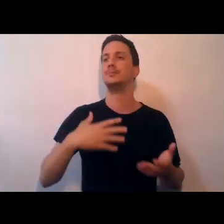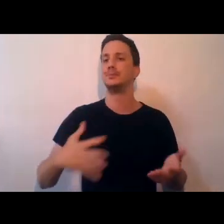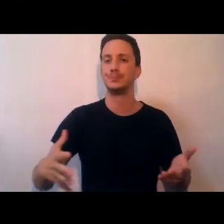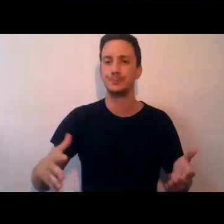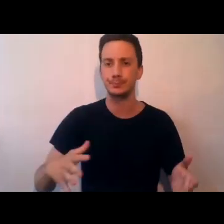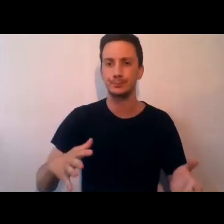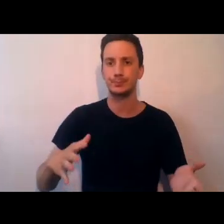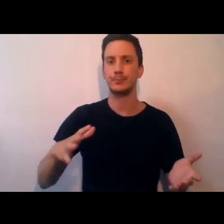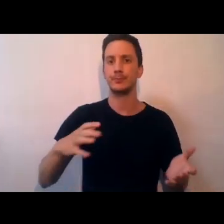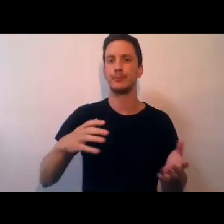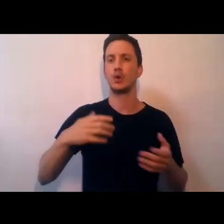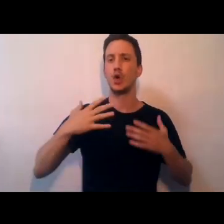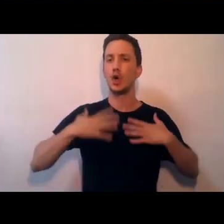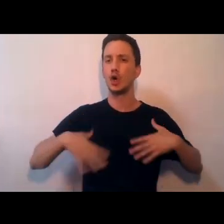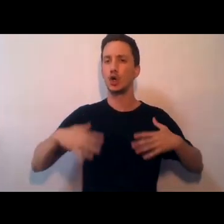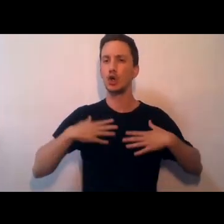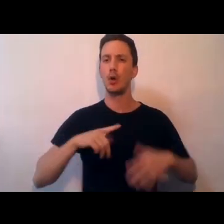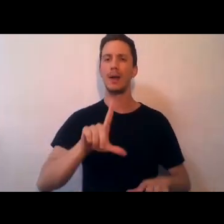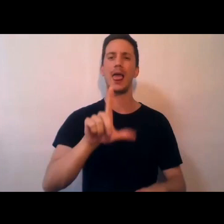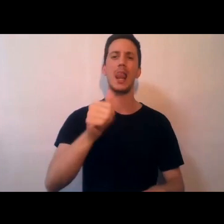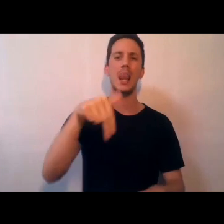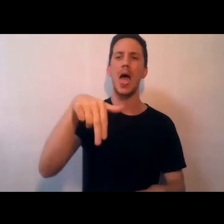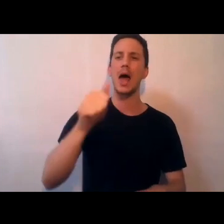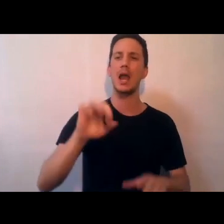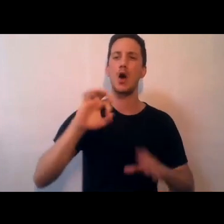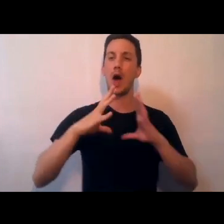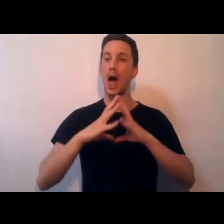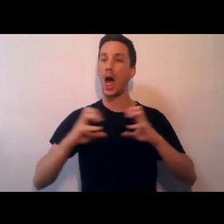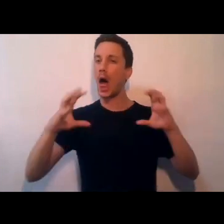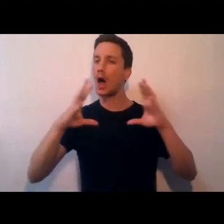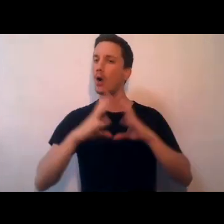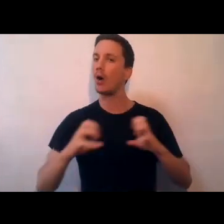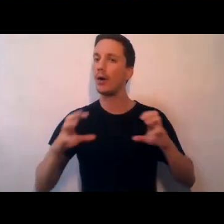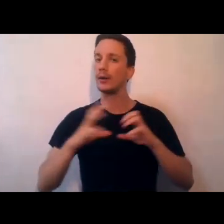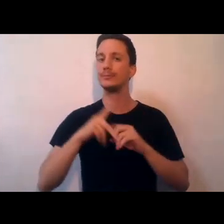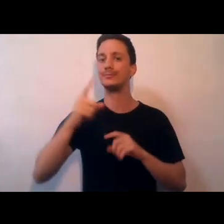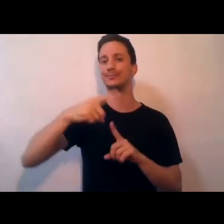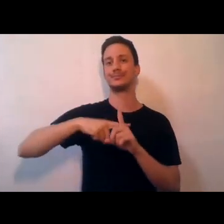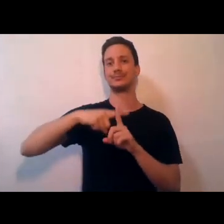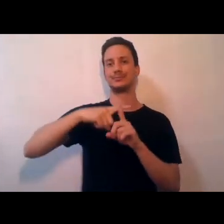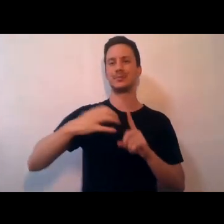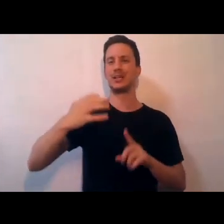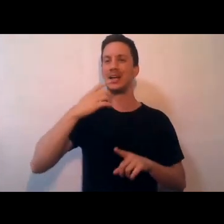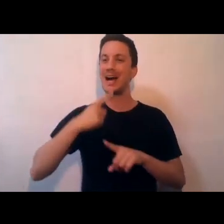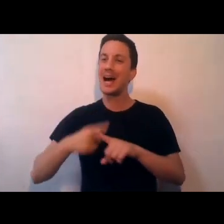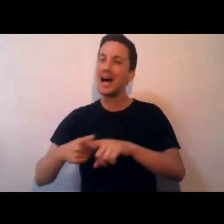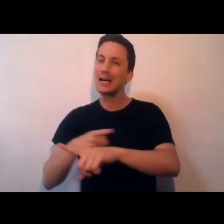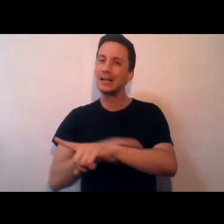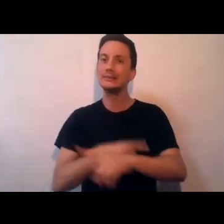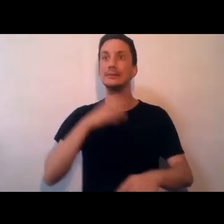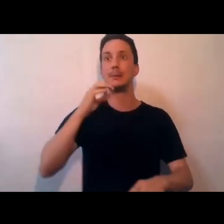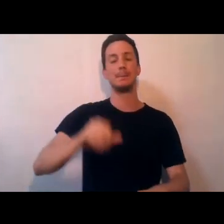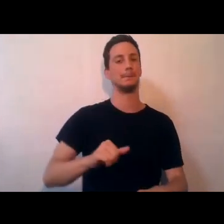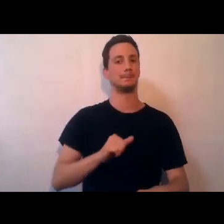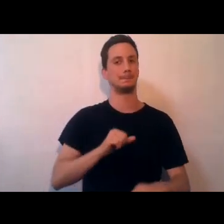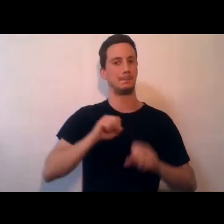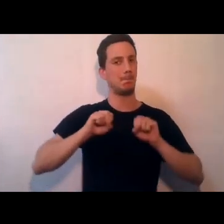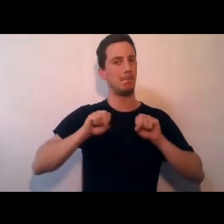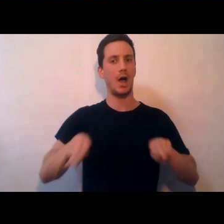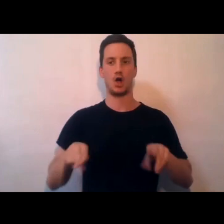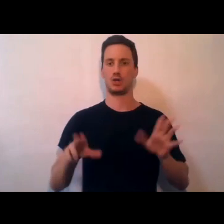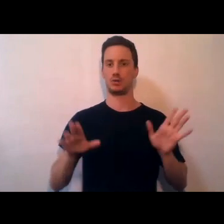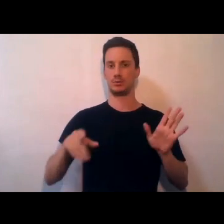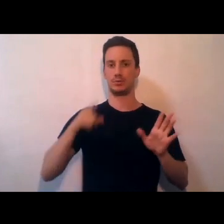lana son peores que no un algodón. También la temperatura, si son muy extremas, son peores y, como he dicho antes, el uso de